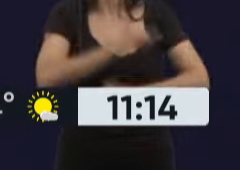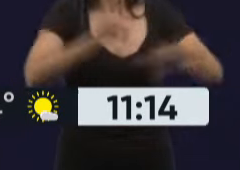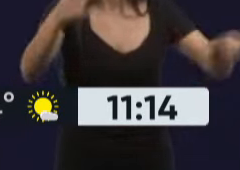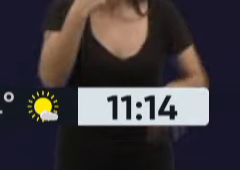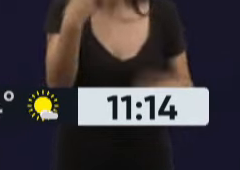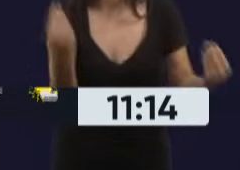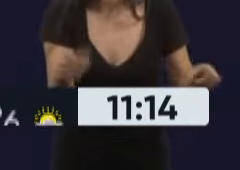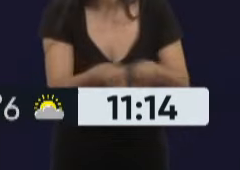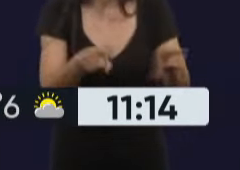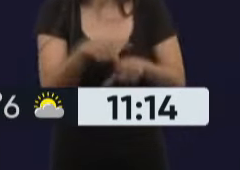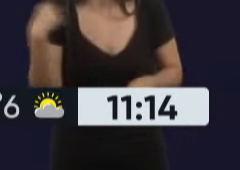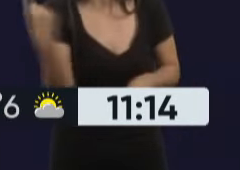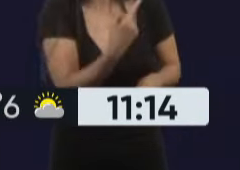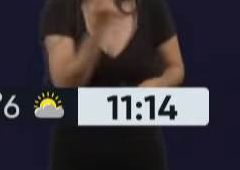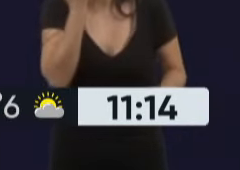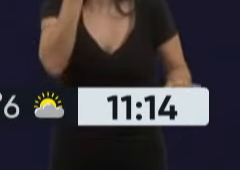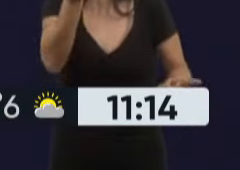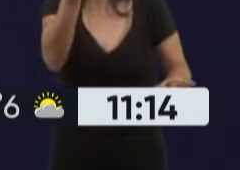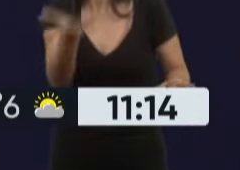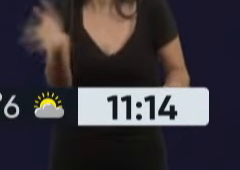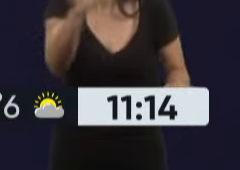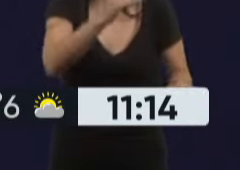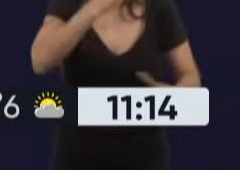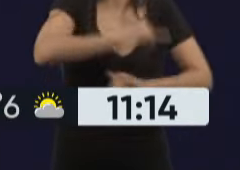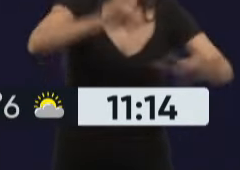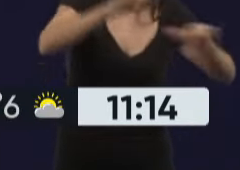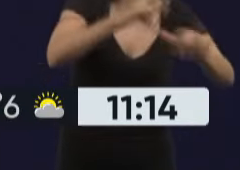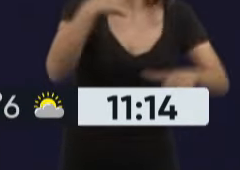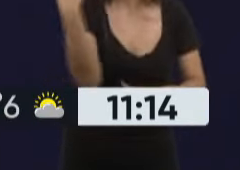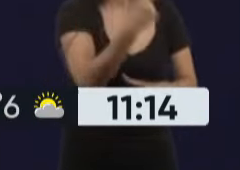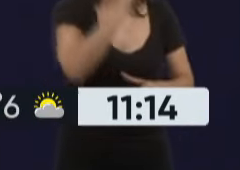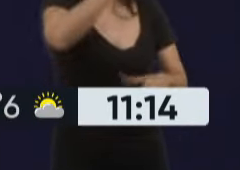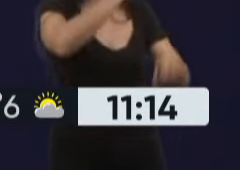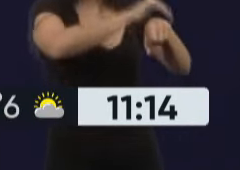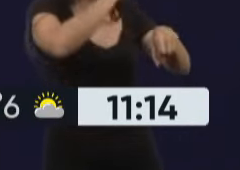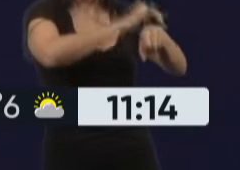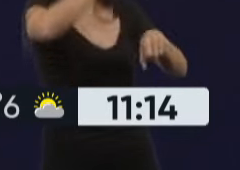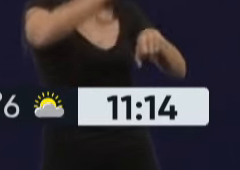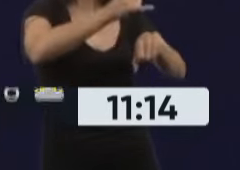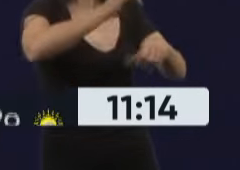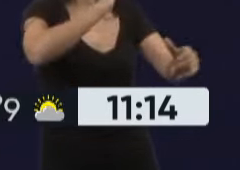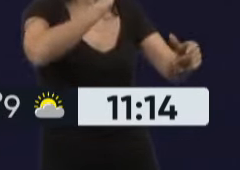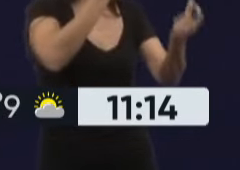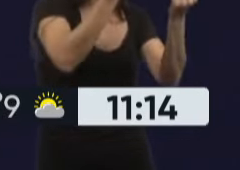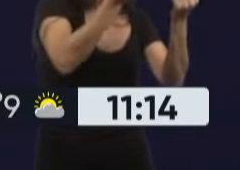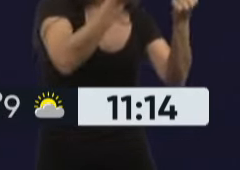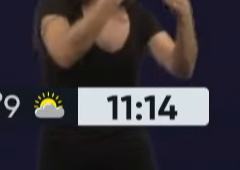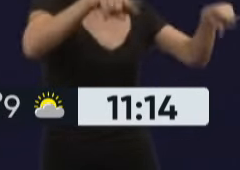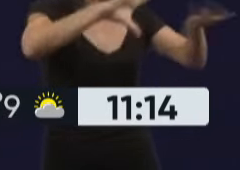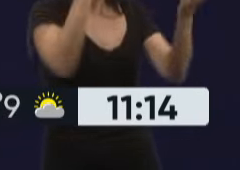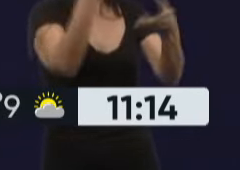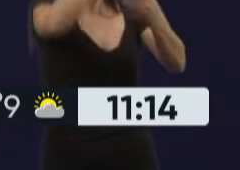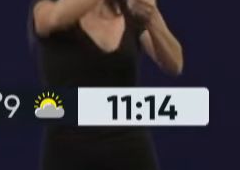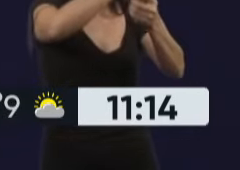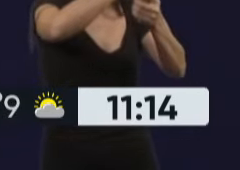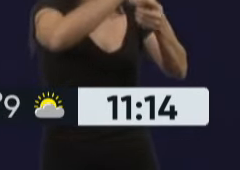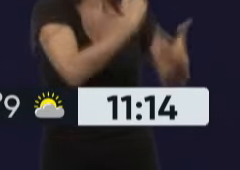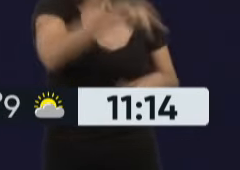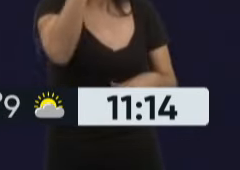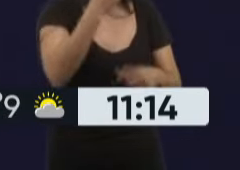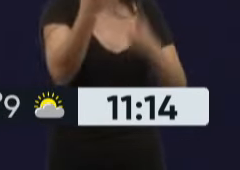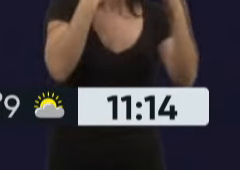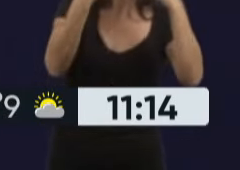manifestando casi a diario nosotros nos podemos hacer cargo de las finanzas o de la caja del gobierno nacional y del equilibrio de